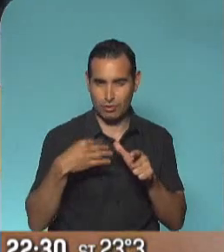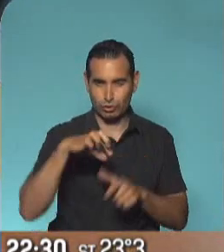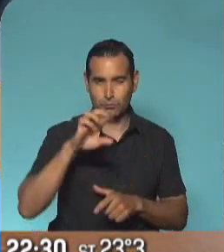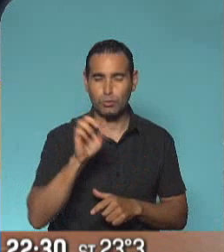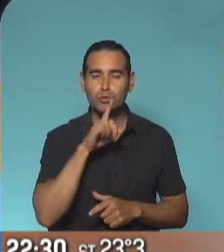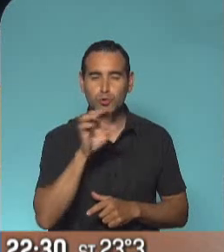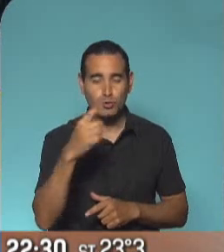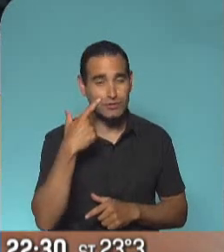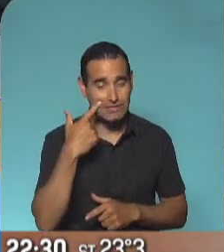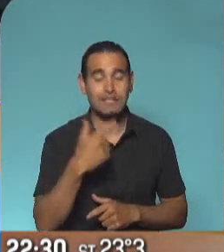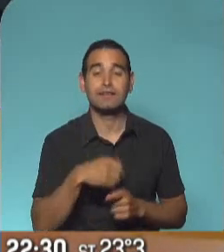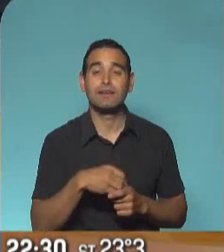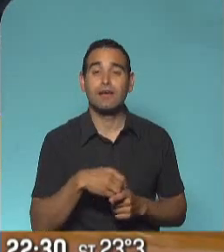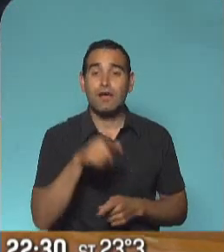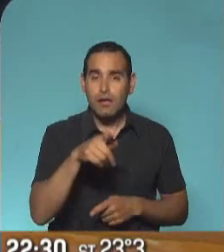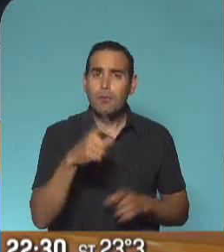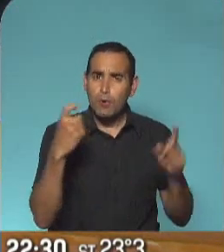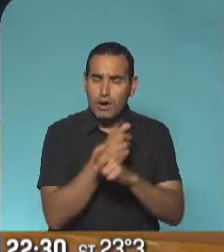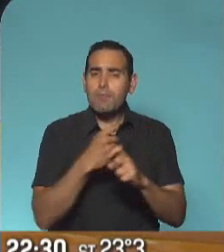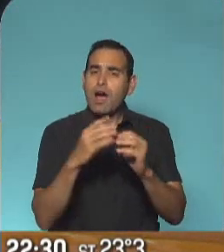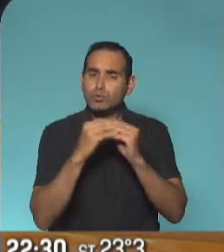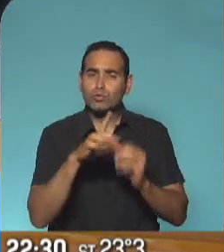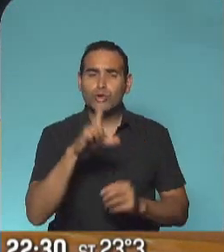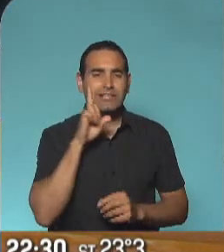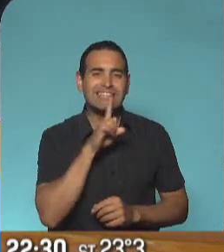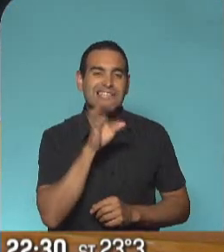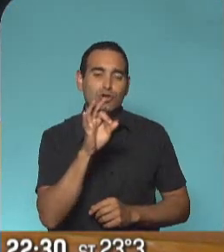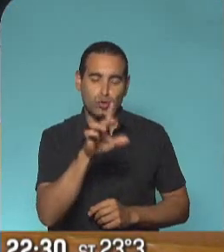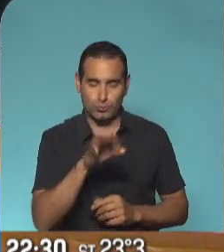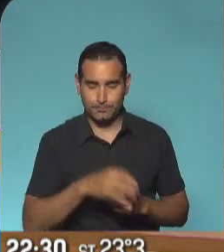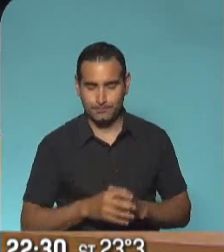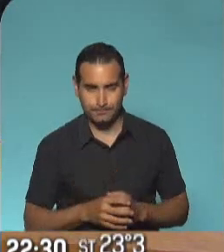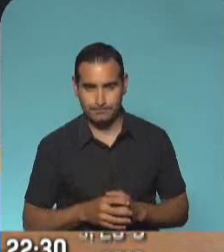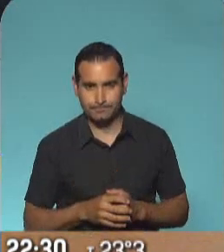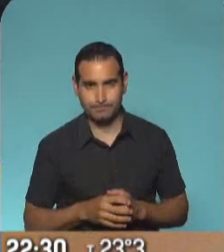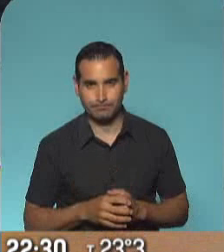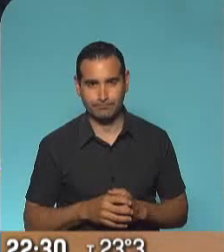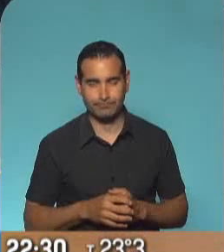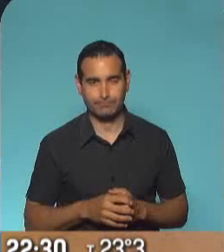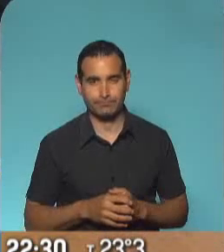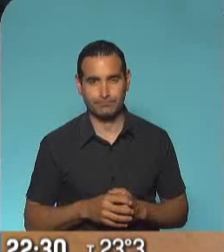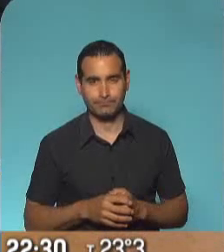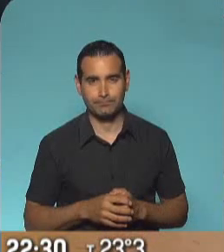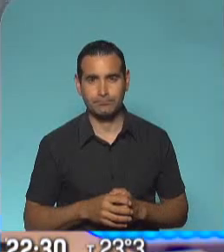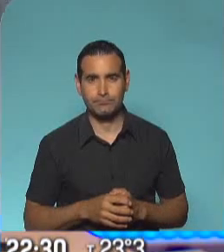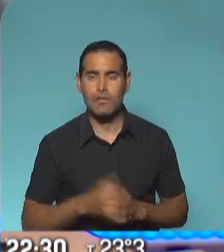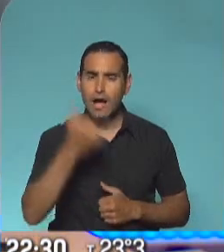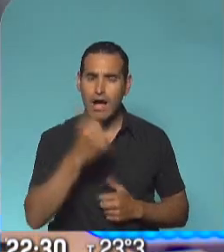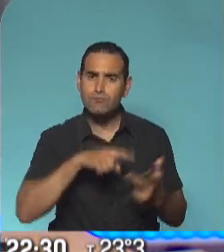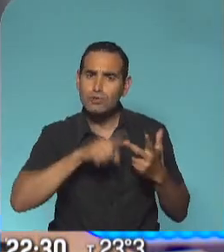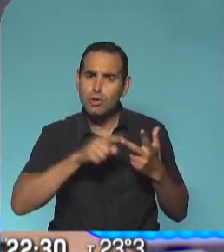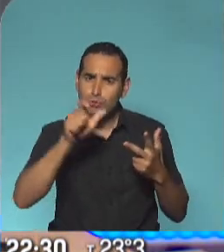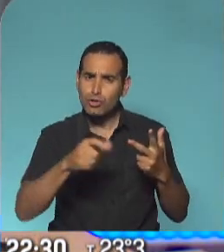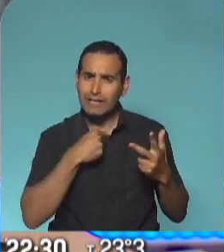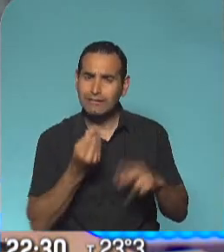disputa que se dio con el litio como elemento central de la pelea con el gobierno de Evo Morales. Y hay un tercer candidato que es